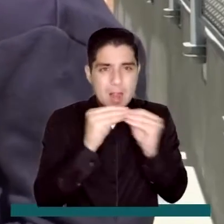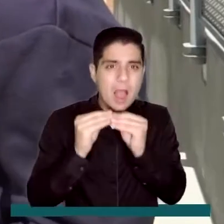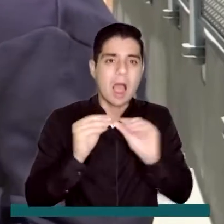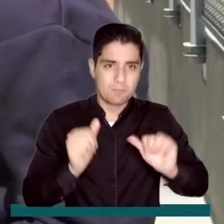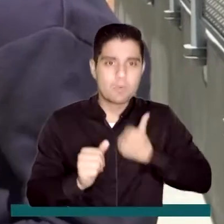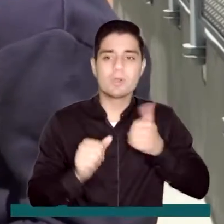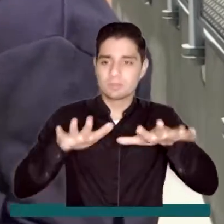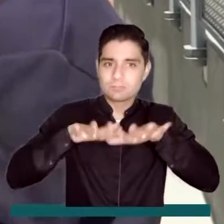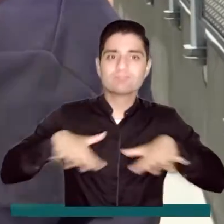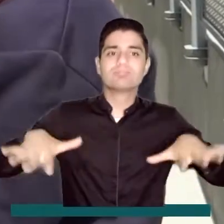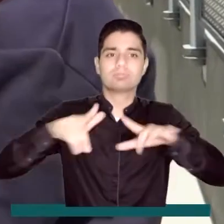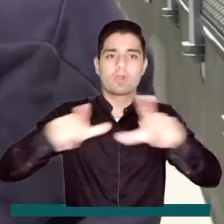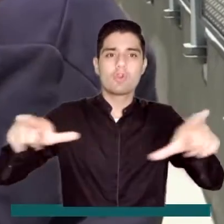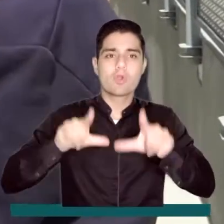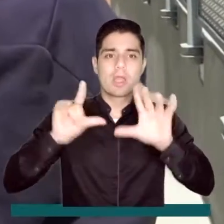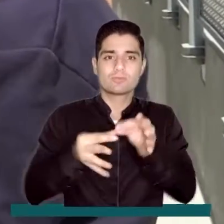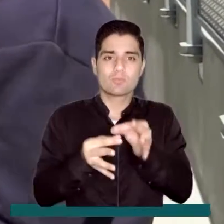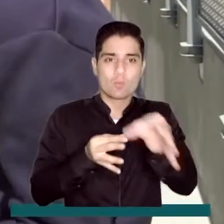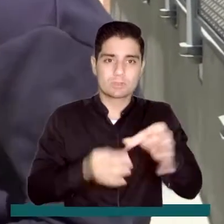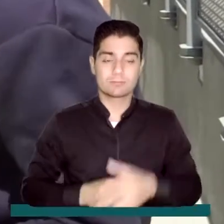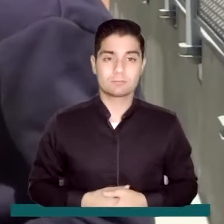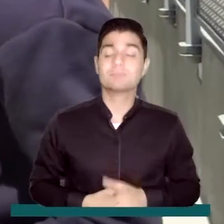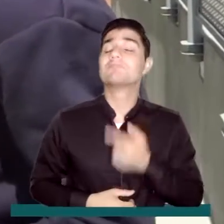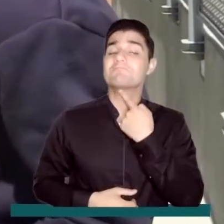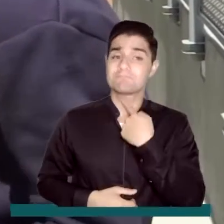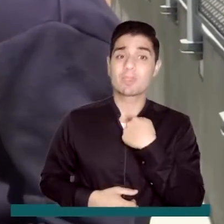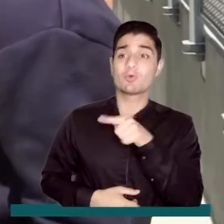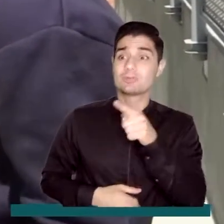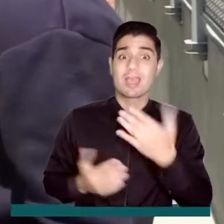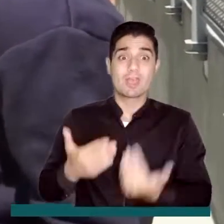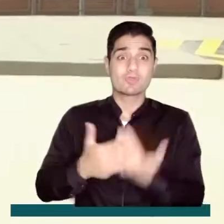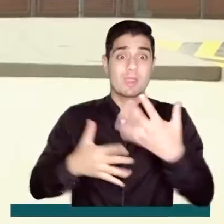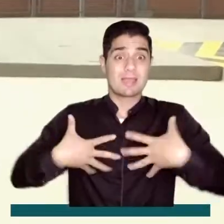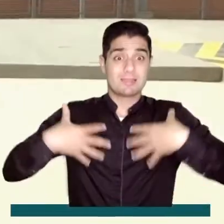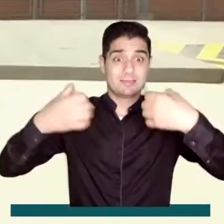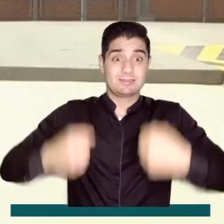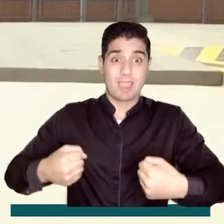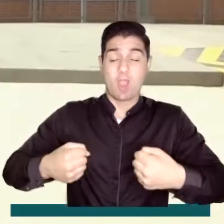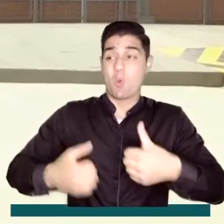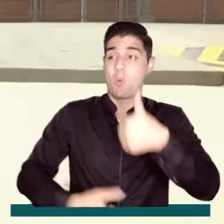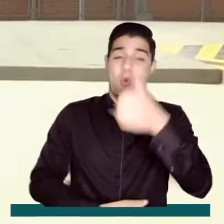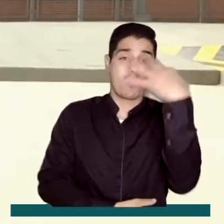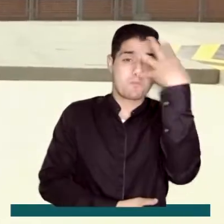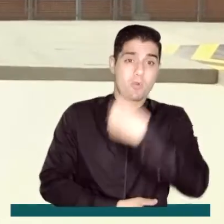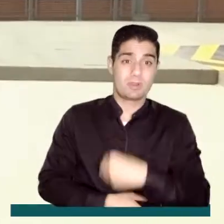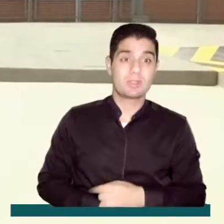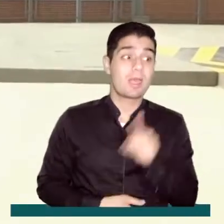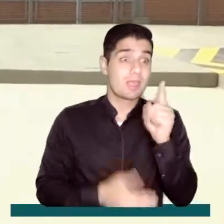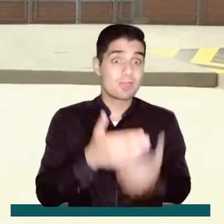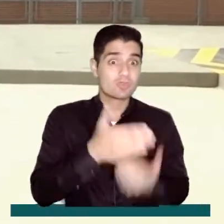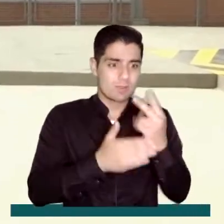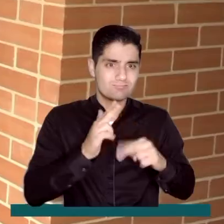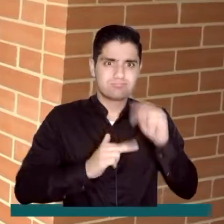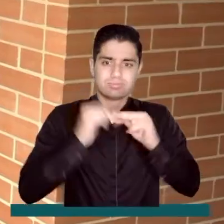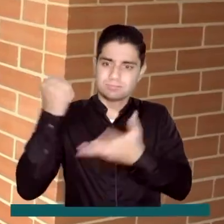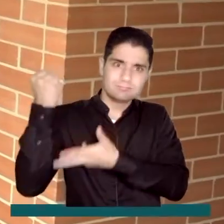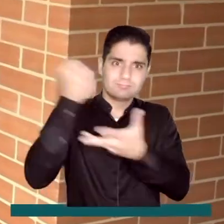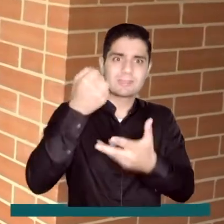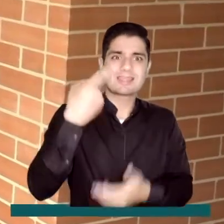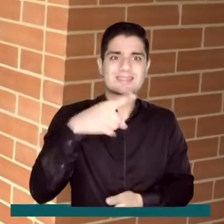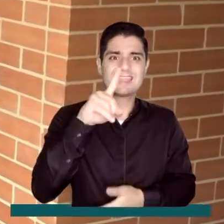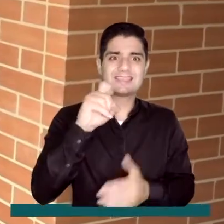porque está está nace está muy bonita en esta moderna sede educativa se invirtieron